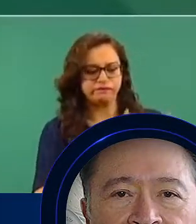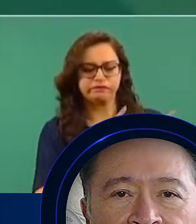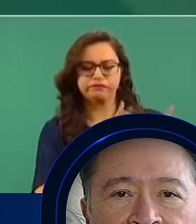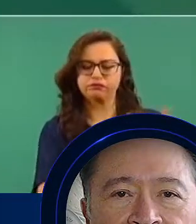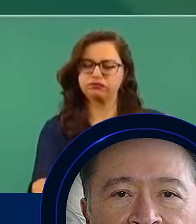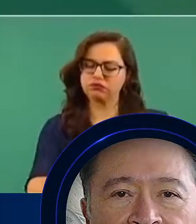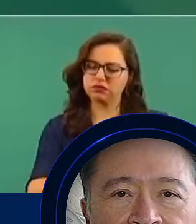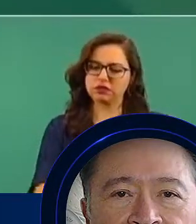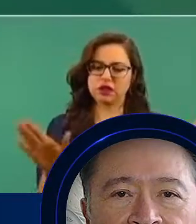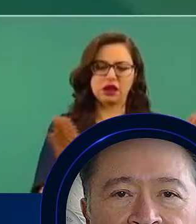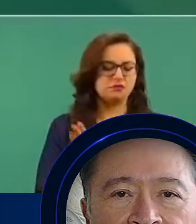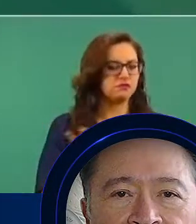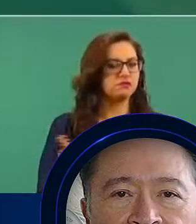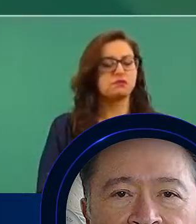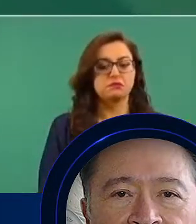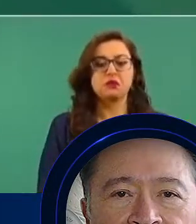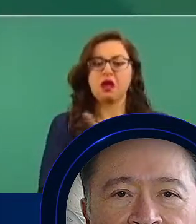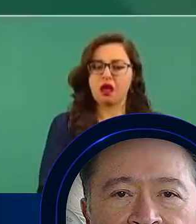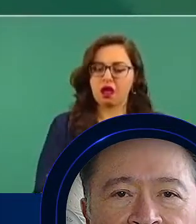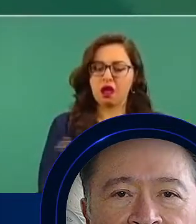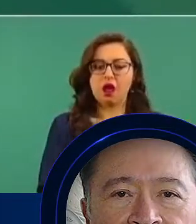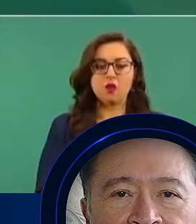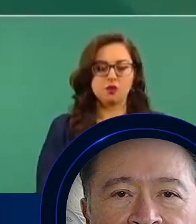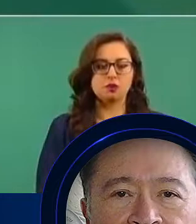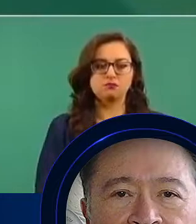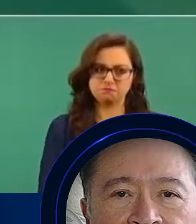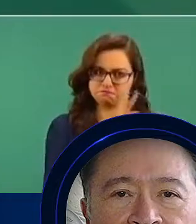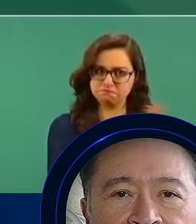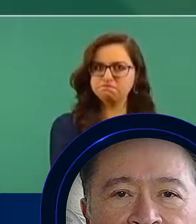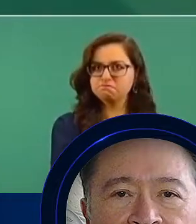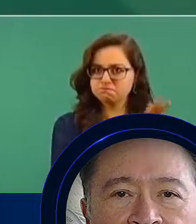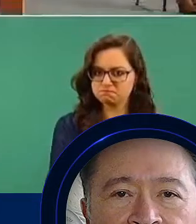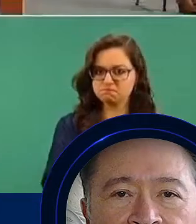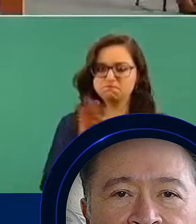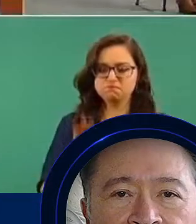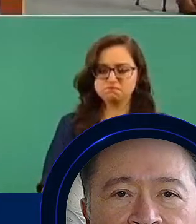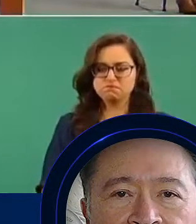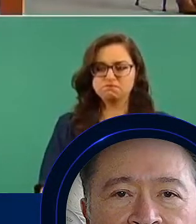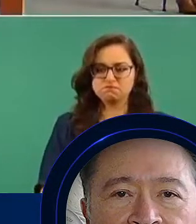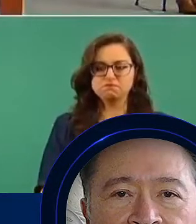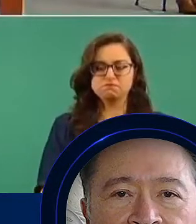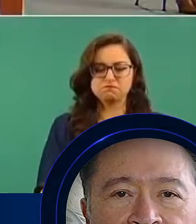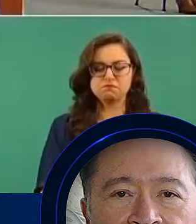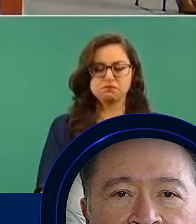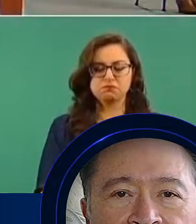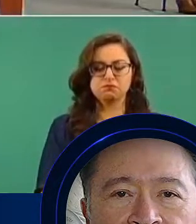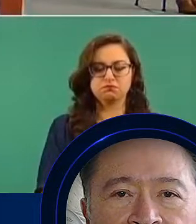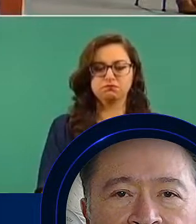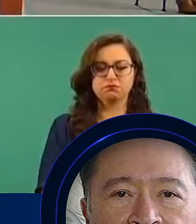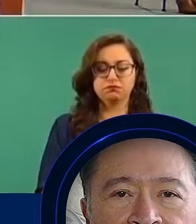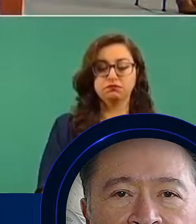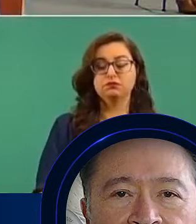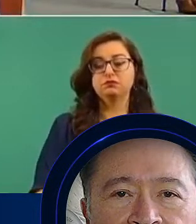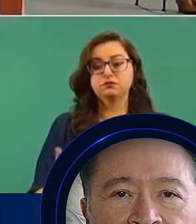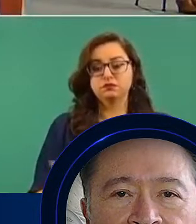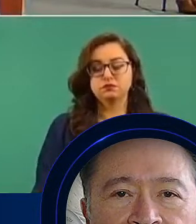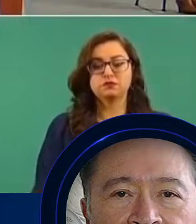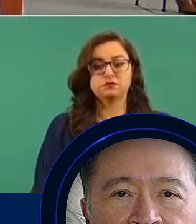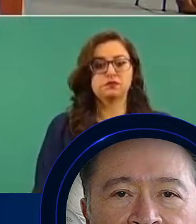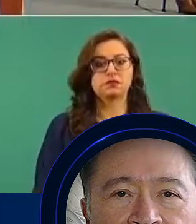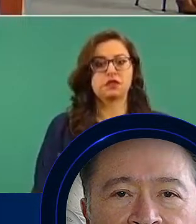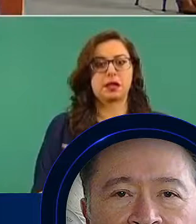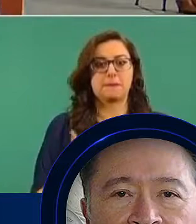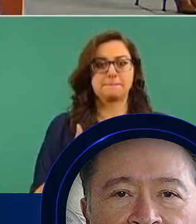de fuerzas estaría muy difícil para el gobierno federal Porque ya no podría